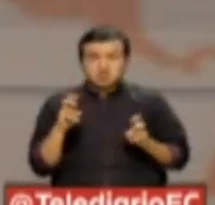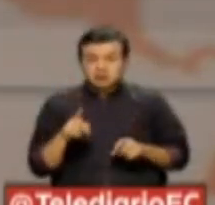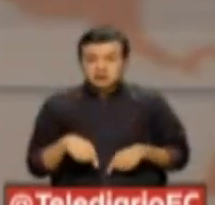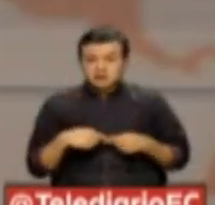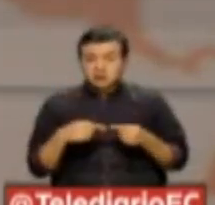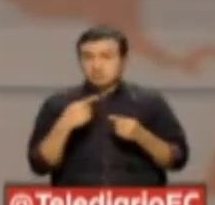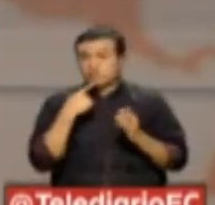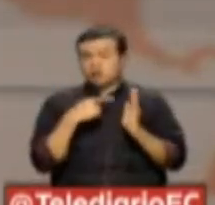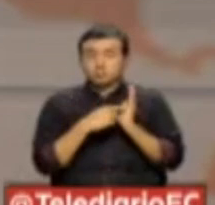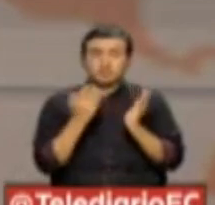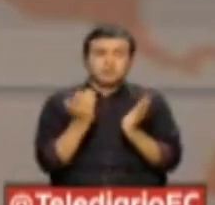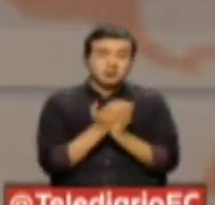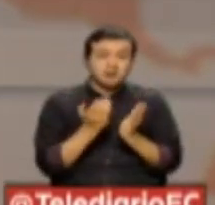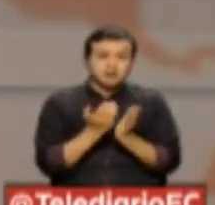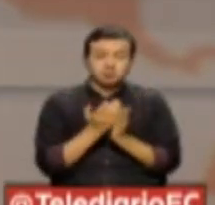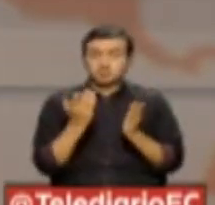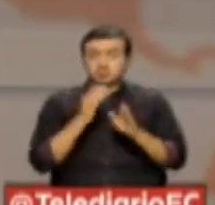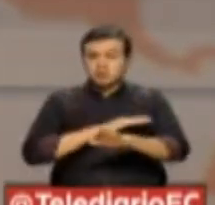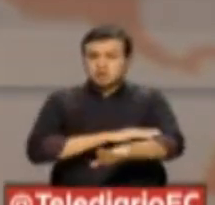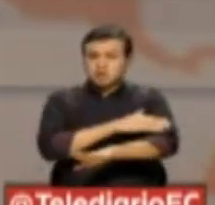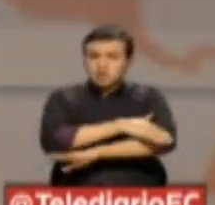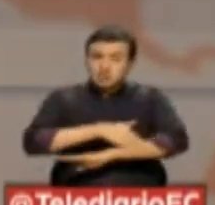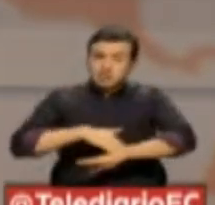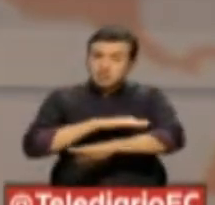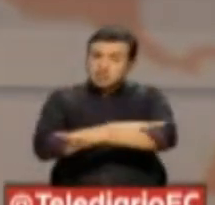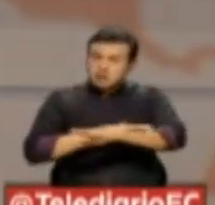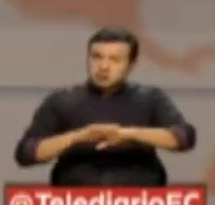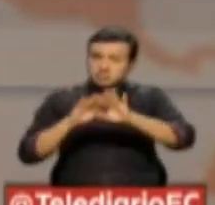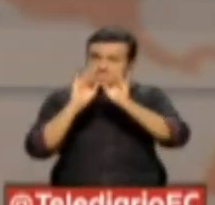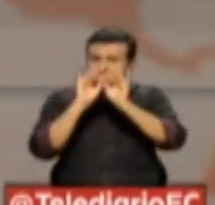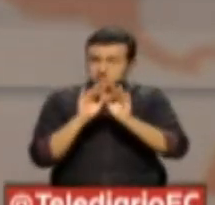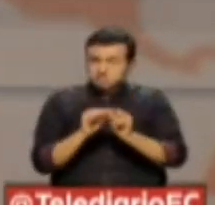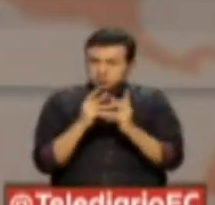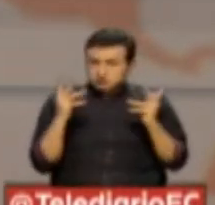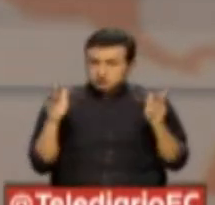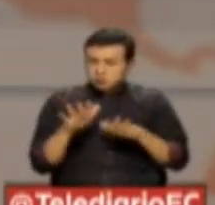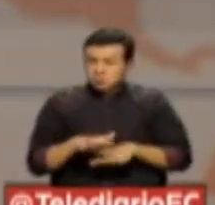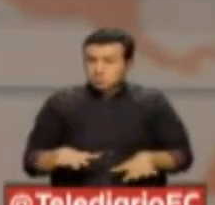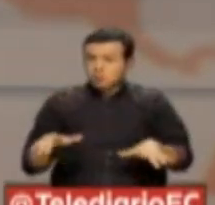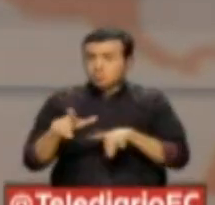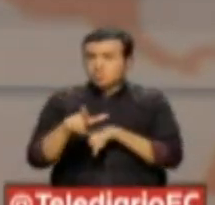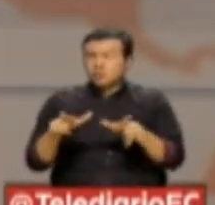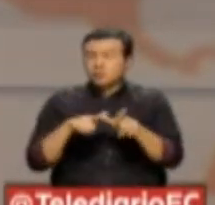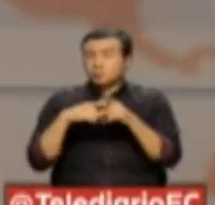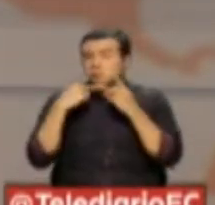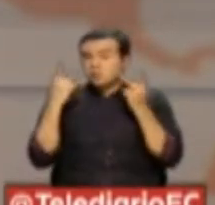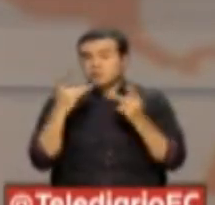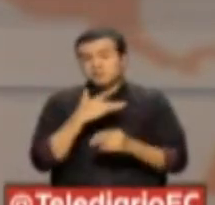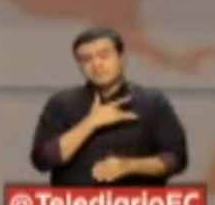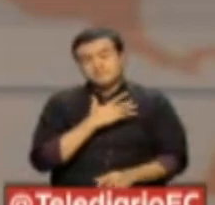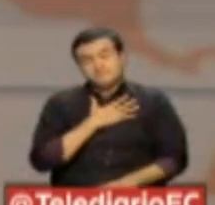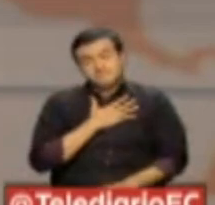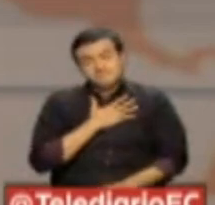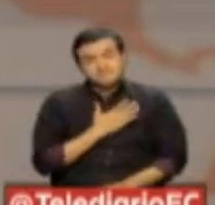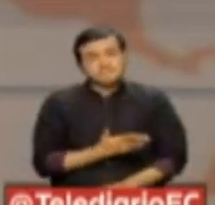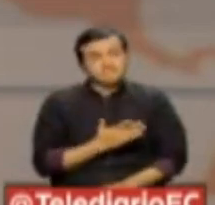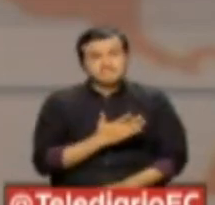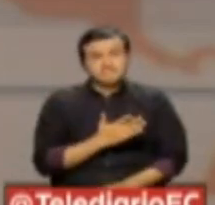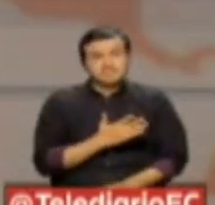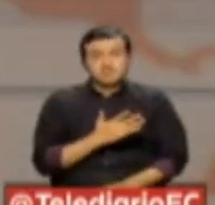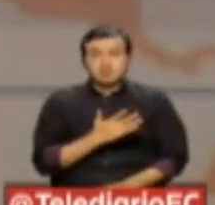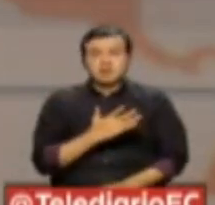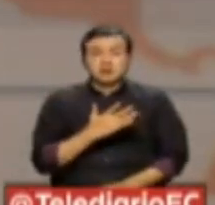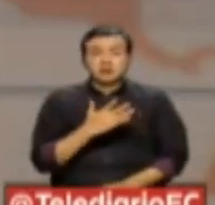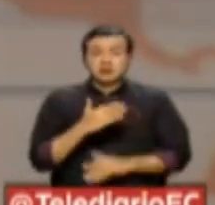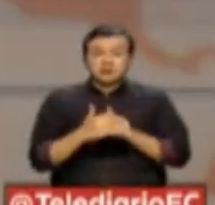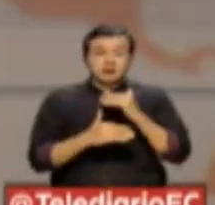la recolección de basura como el bacheo de las calles como el mantenimiento del espacio público que lamentablemente no es que han